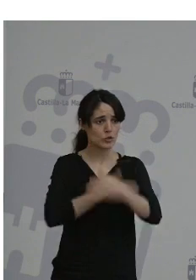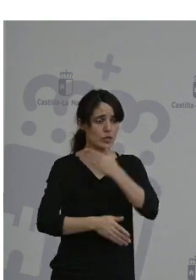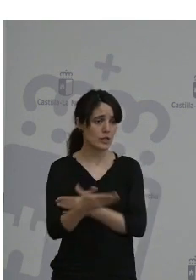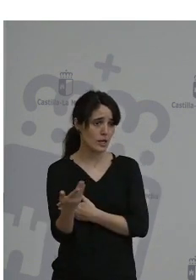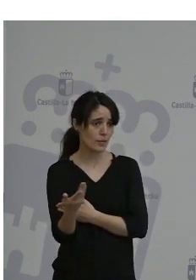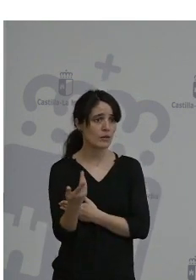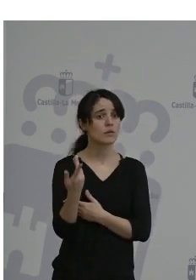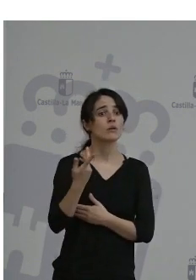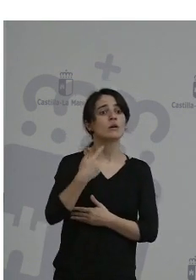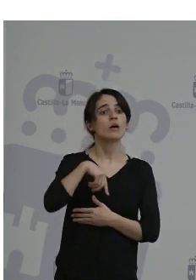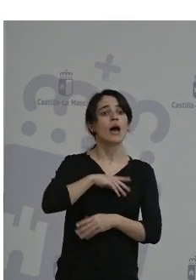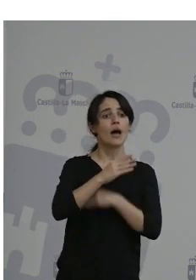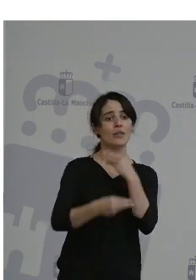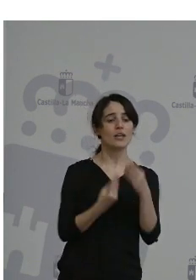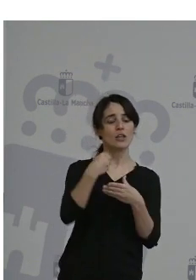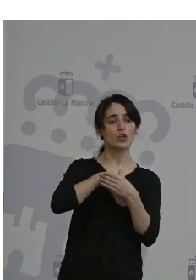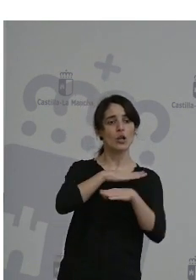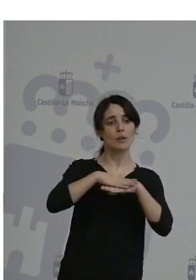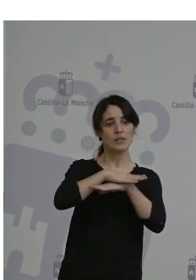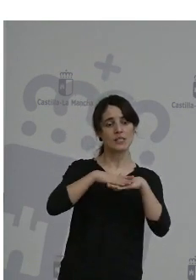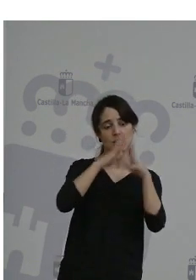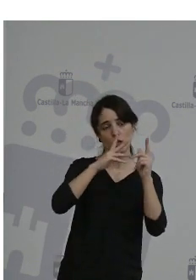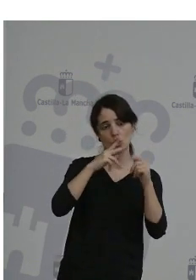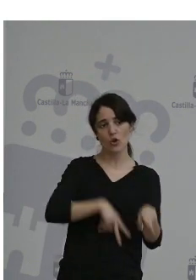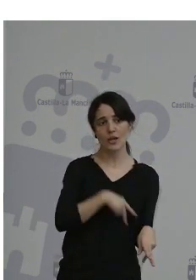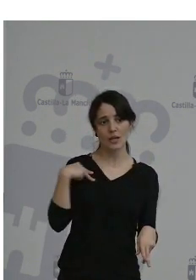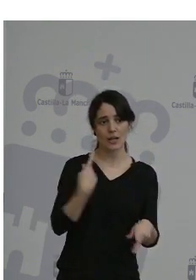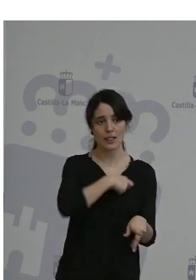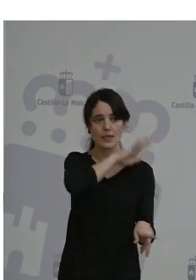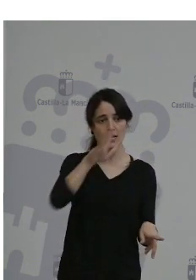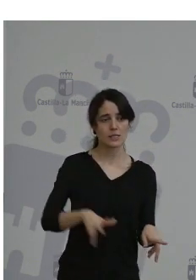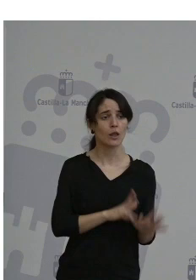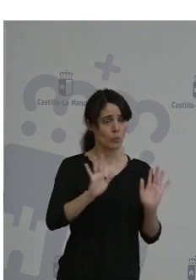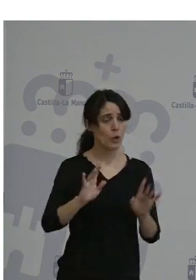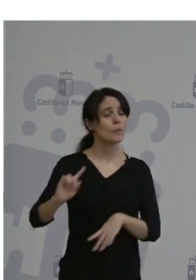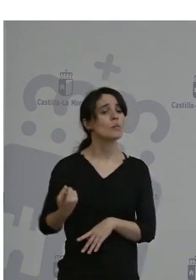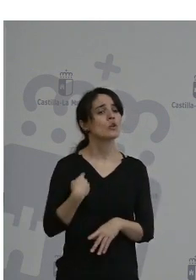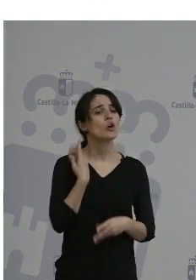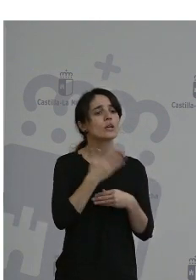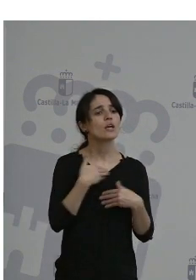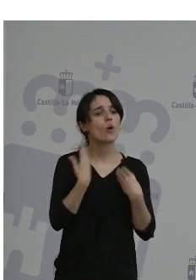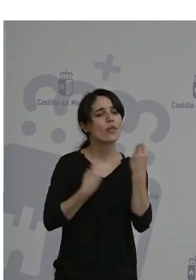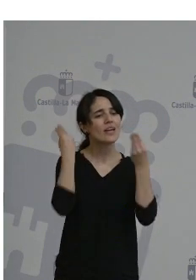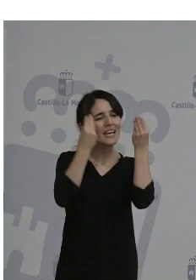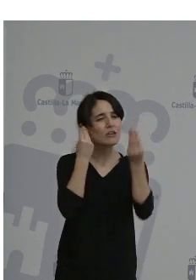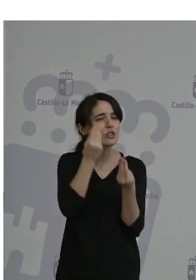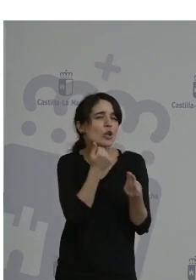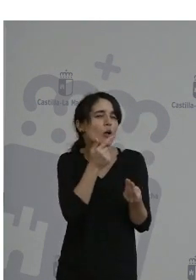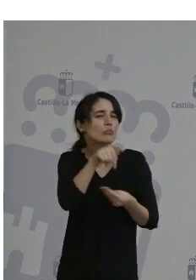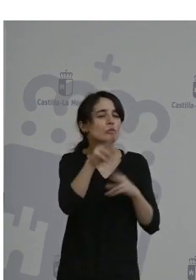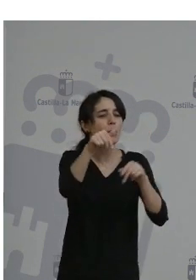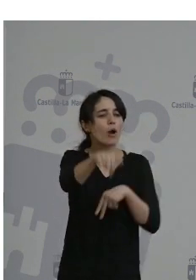Administración General del Estado, si bien previamente me gustaría hacer unas reflexiones sobre el importante tema que hoy nos ocupa.